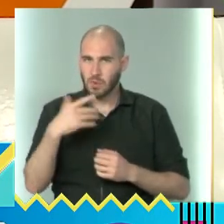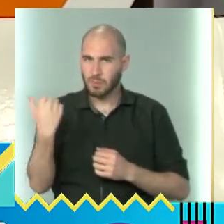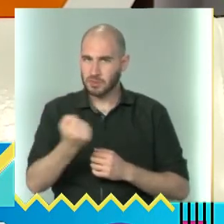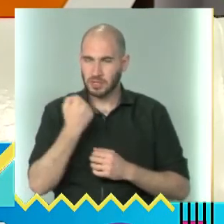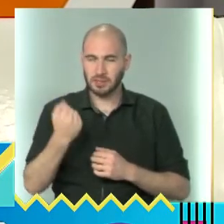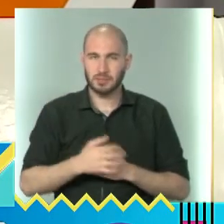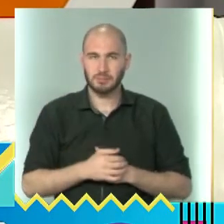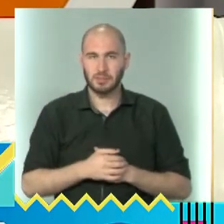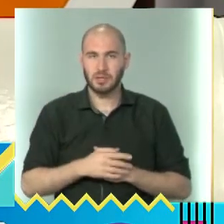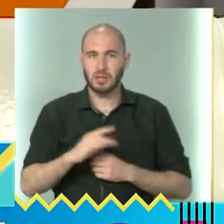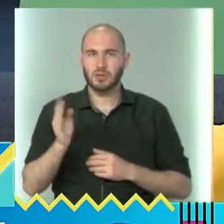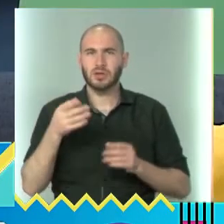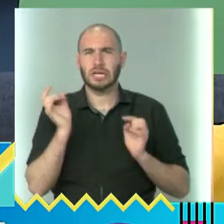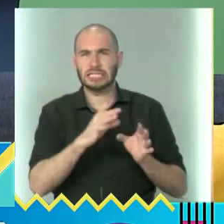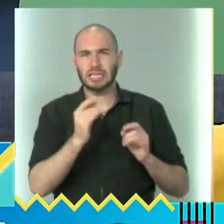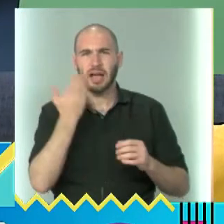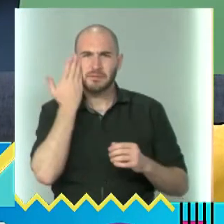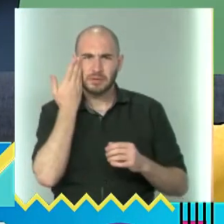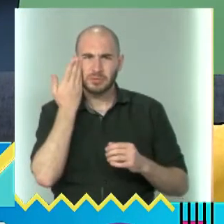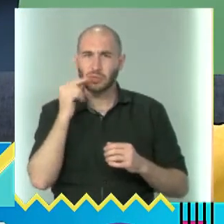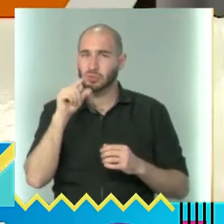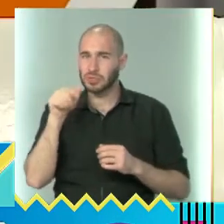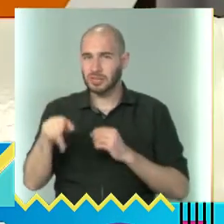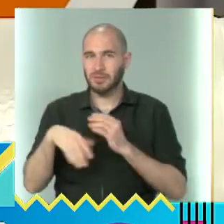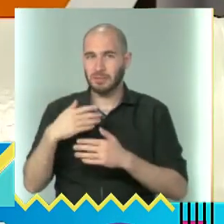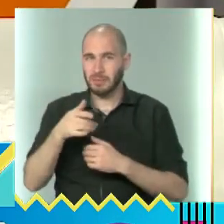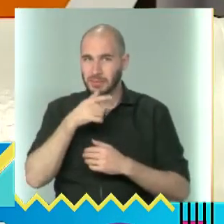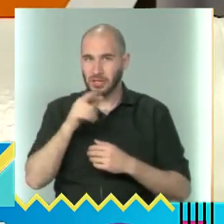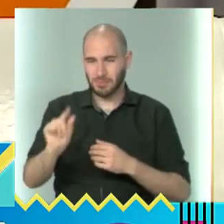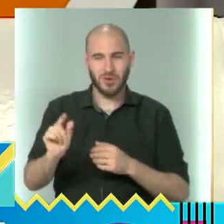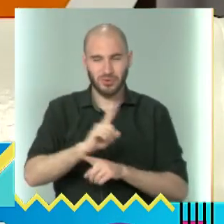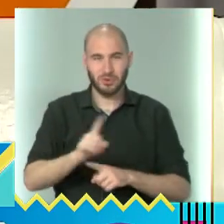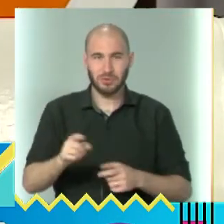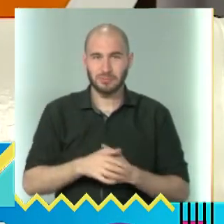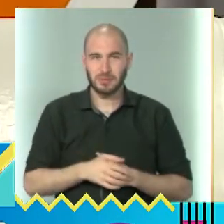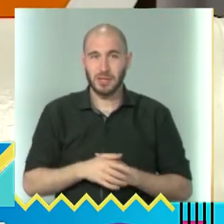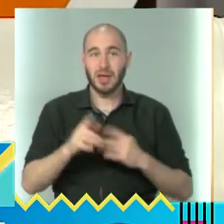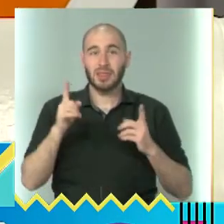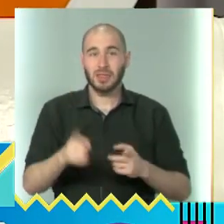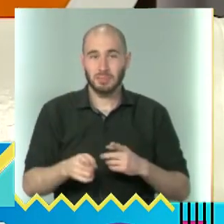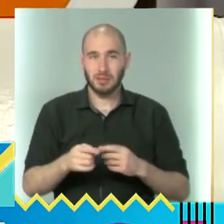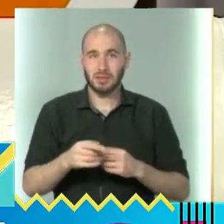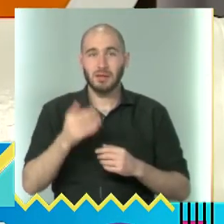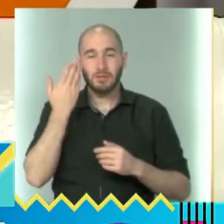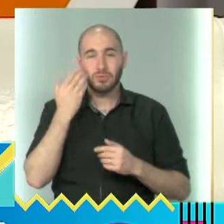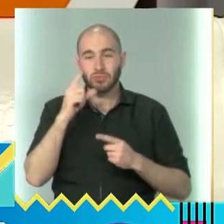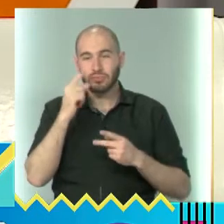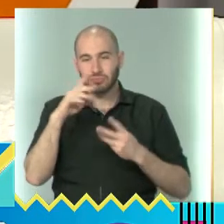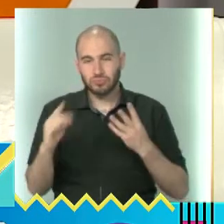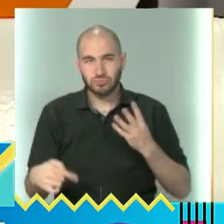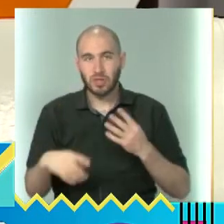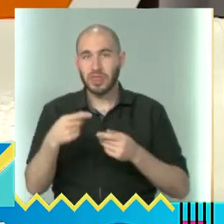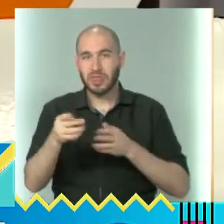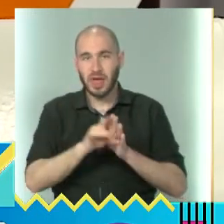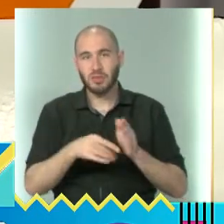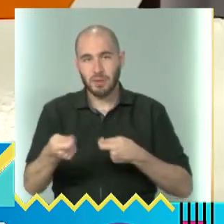importante, que todos atacan a Facebook y lo hacen desde Twitter, que es su competencia, que no me parece algo menor. Y que también que en todas estas redes sociales estamos dejando una cantidad de